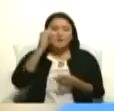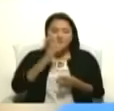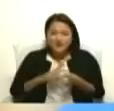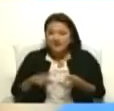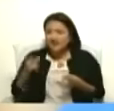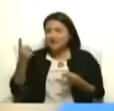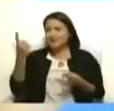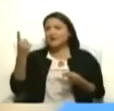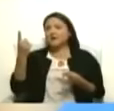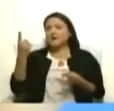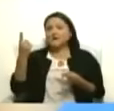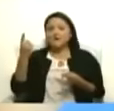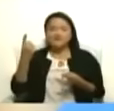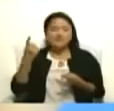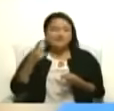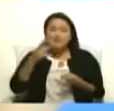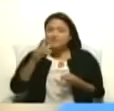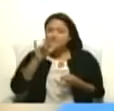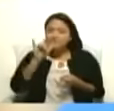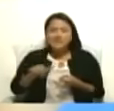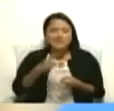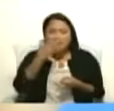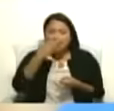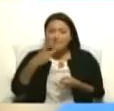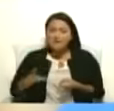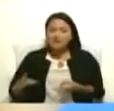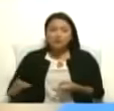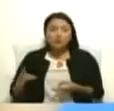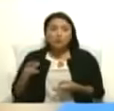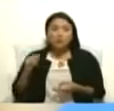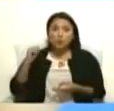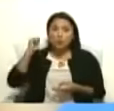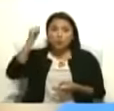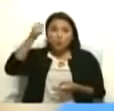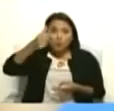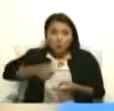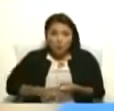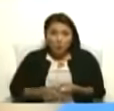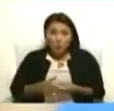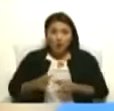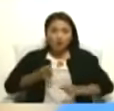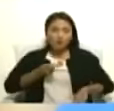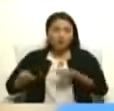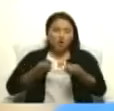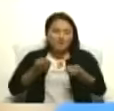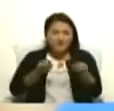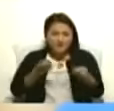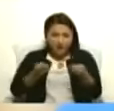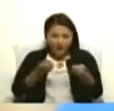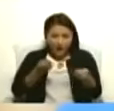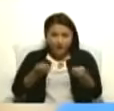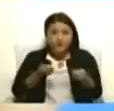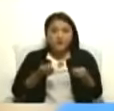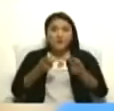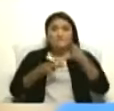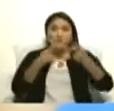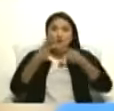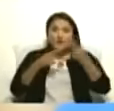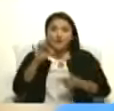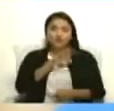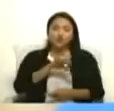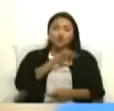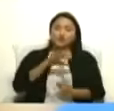basura que lograron dominar la escena política económica y social de Venezuela